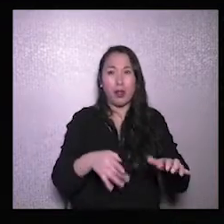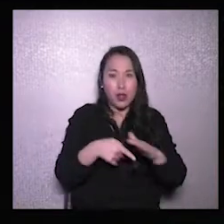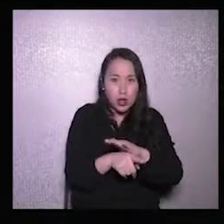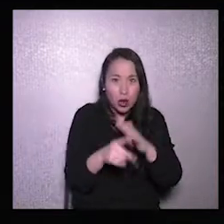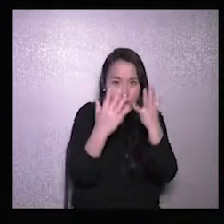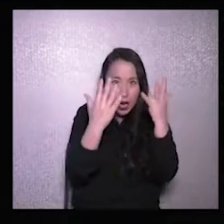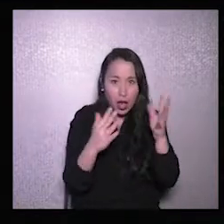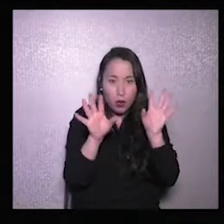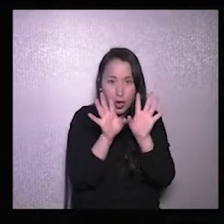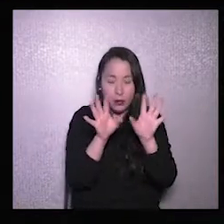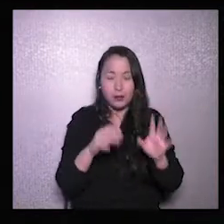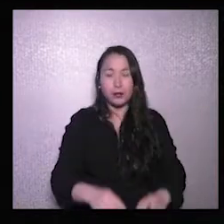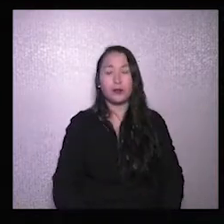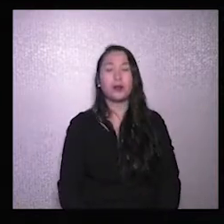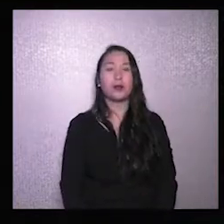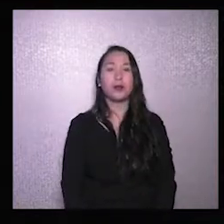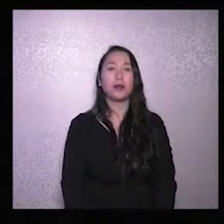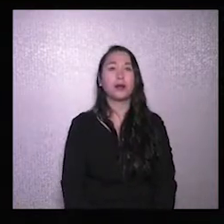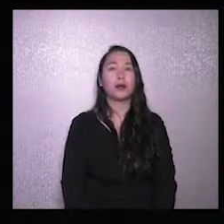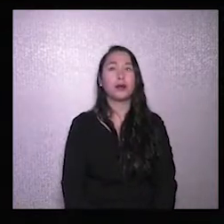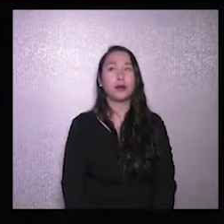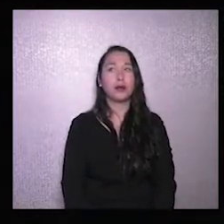jaula.